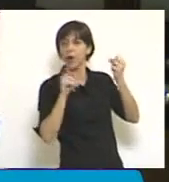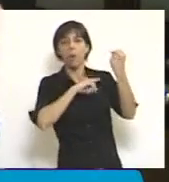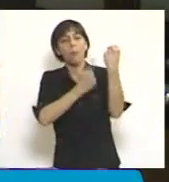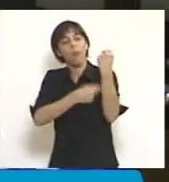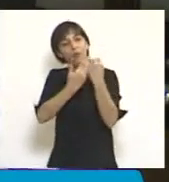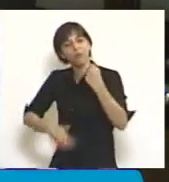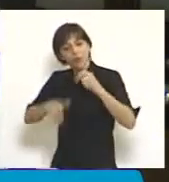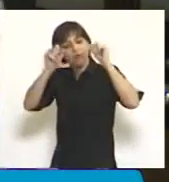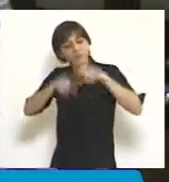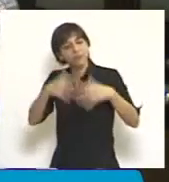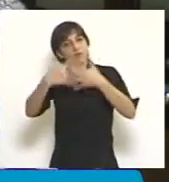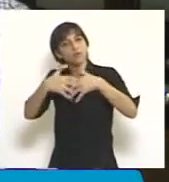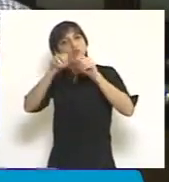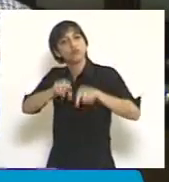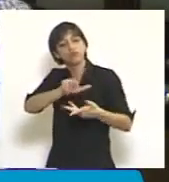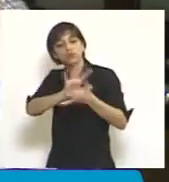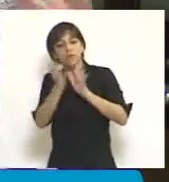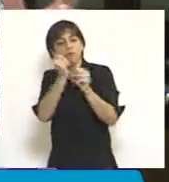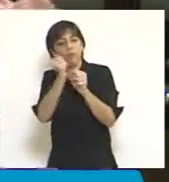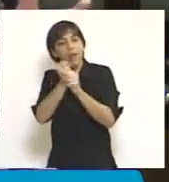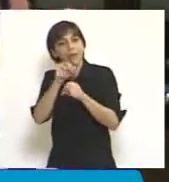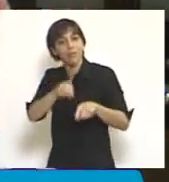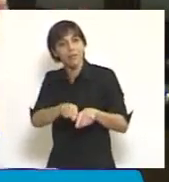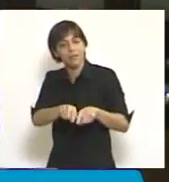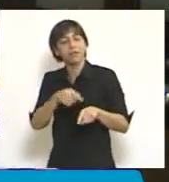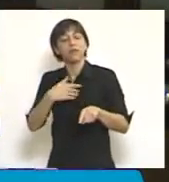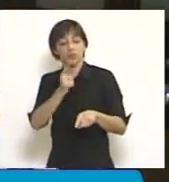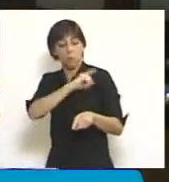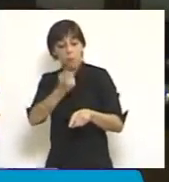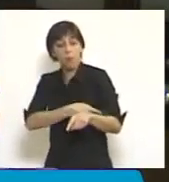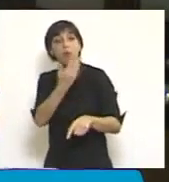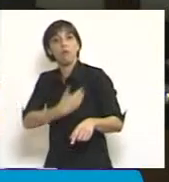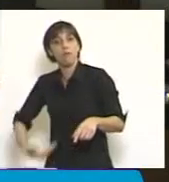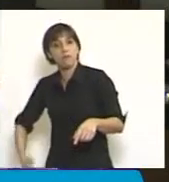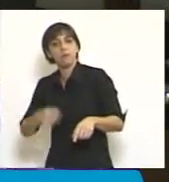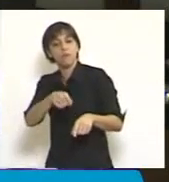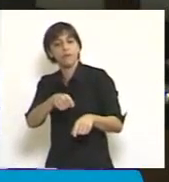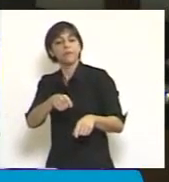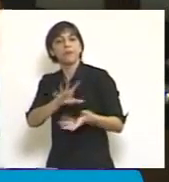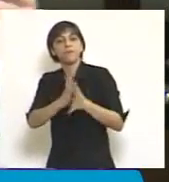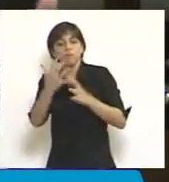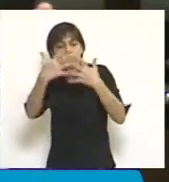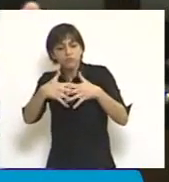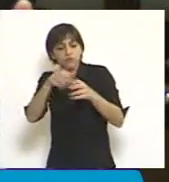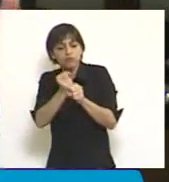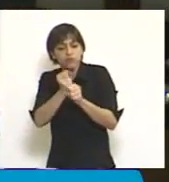la Constitución, la tiene el Poder Ejecutivo, no el Consejo de la Magistratura.